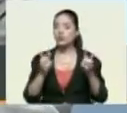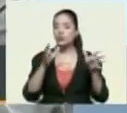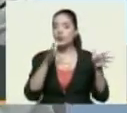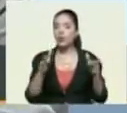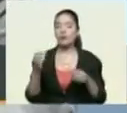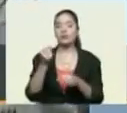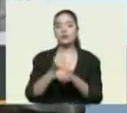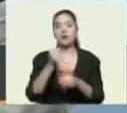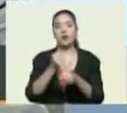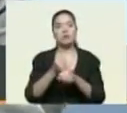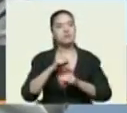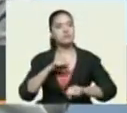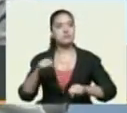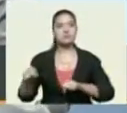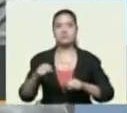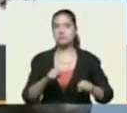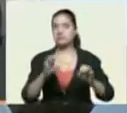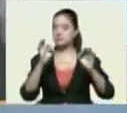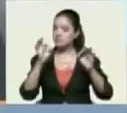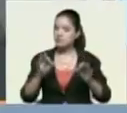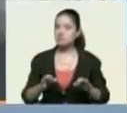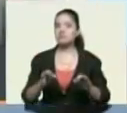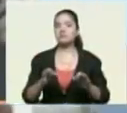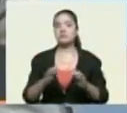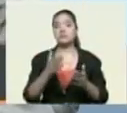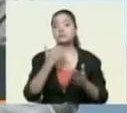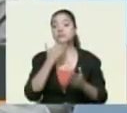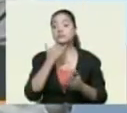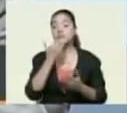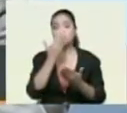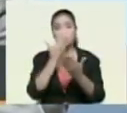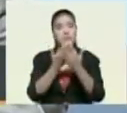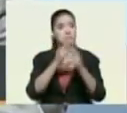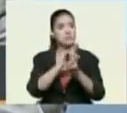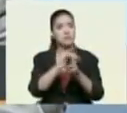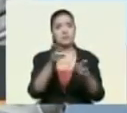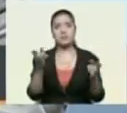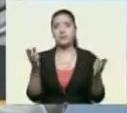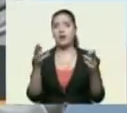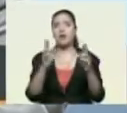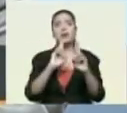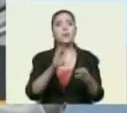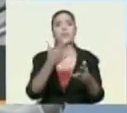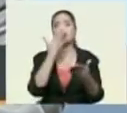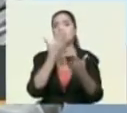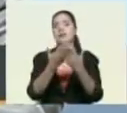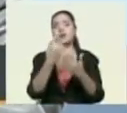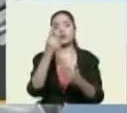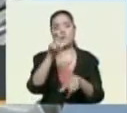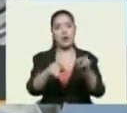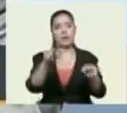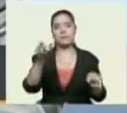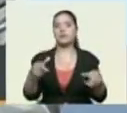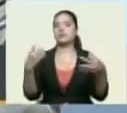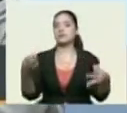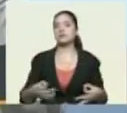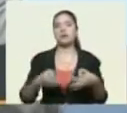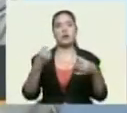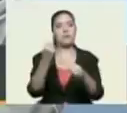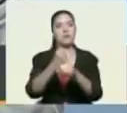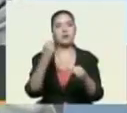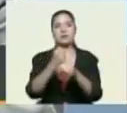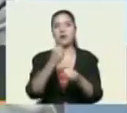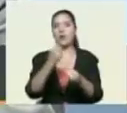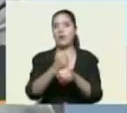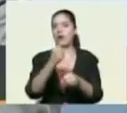gestión dinámica, digna, de cara a la gente, de cara a nuestro pueblo, no ha dejado de ejercer